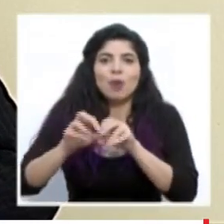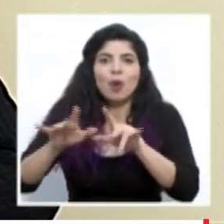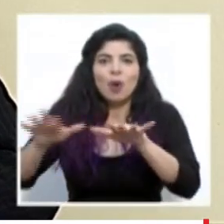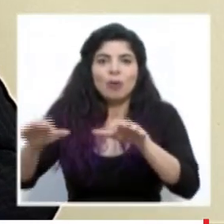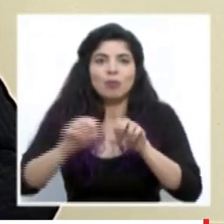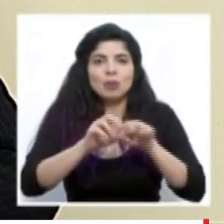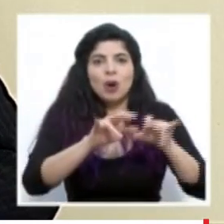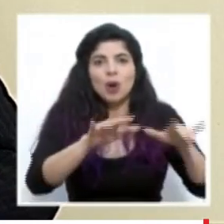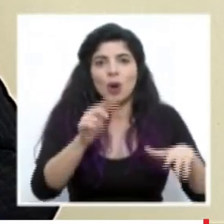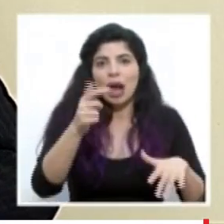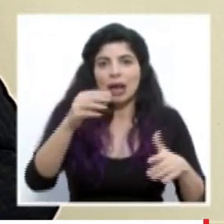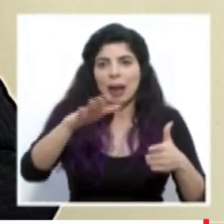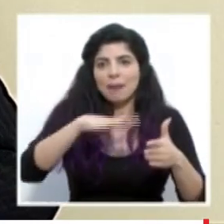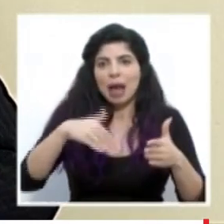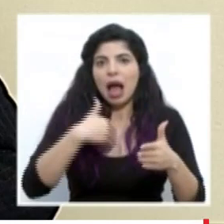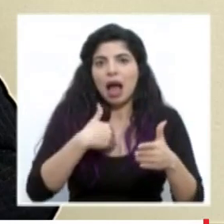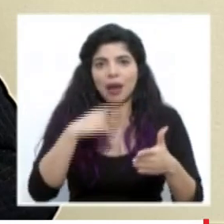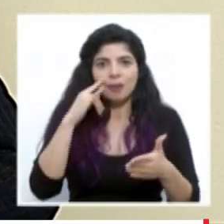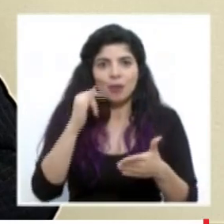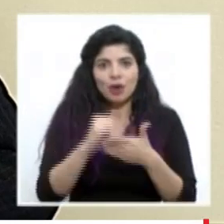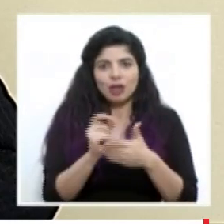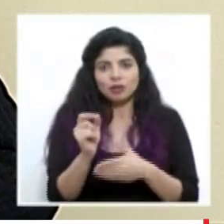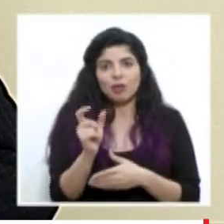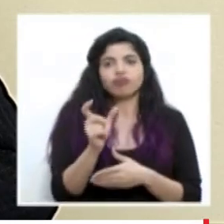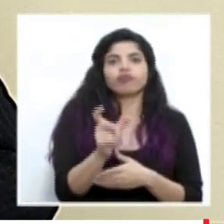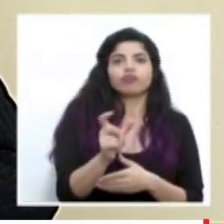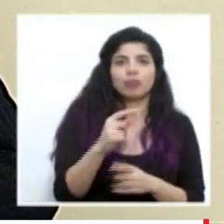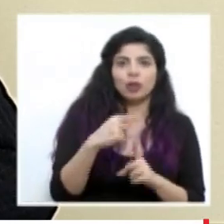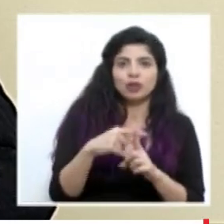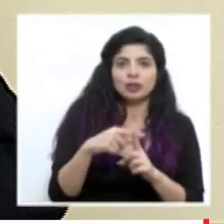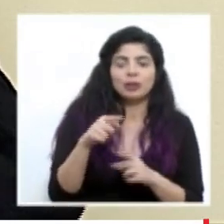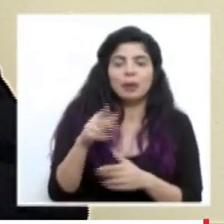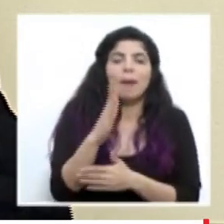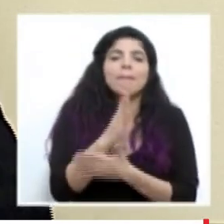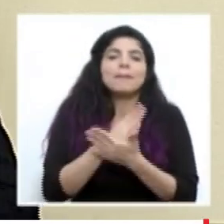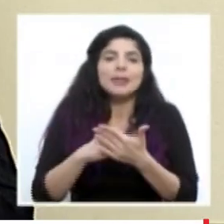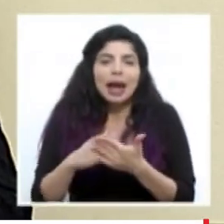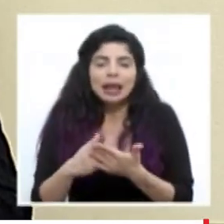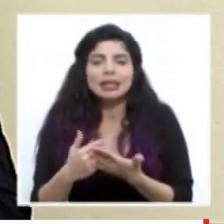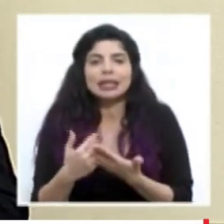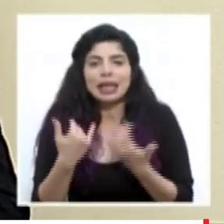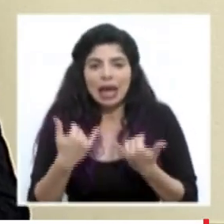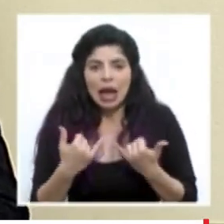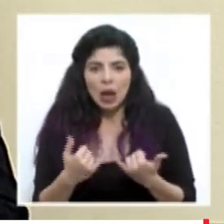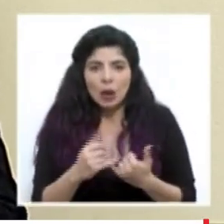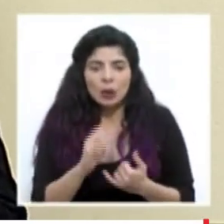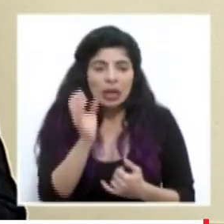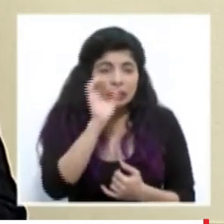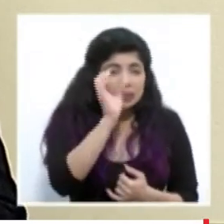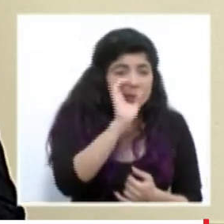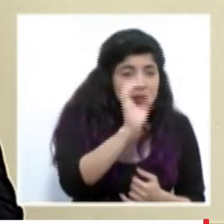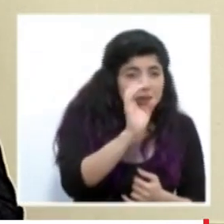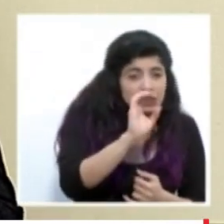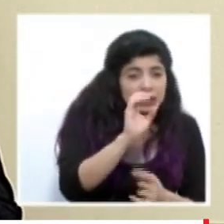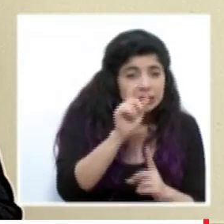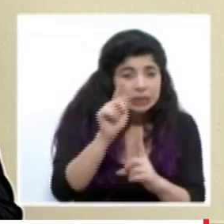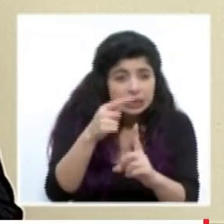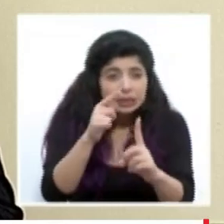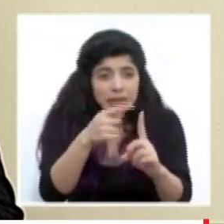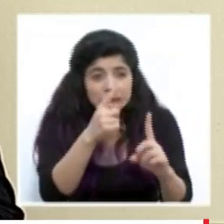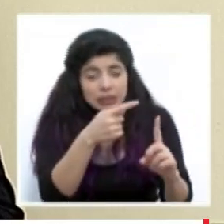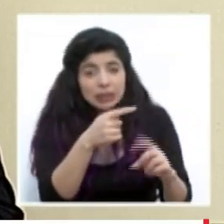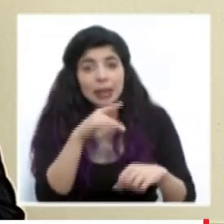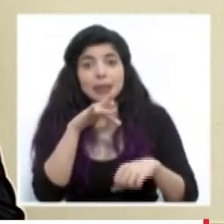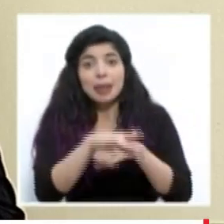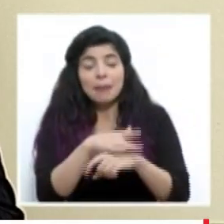ciertos lugares de la GAM. Entonces, pues claro que es parte de retomar la trazabilidad y la